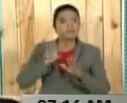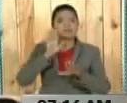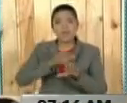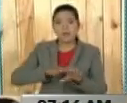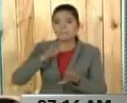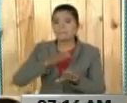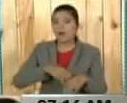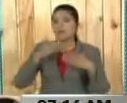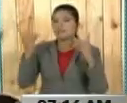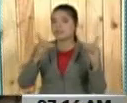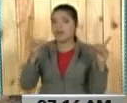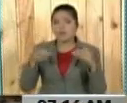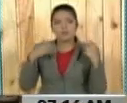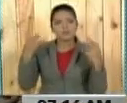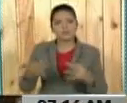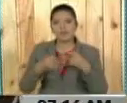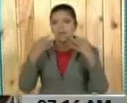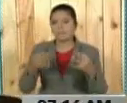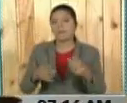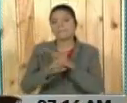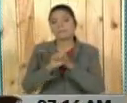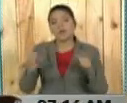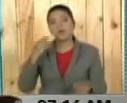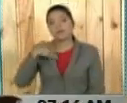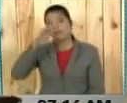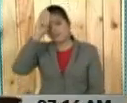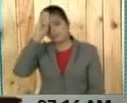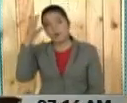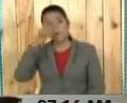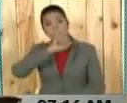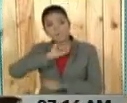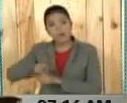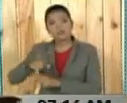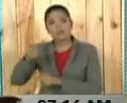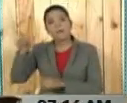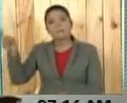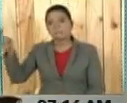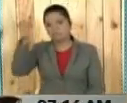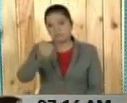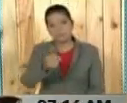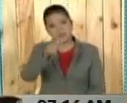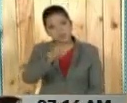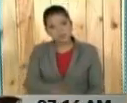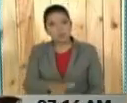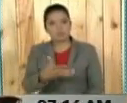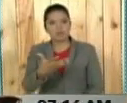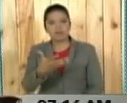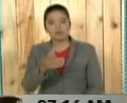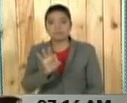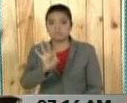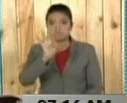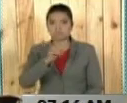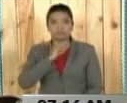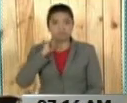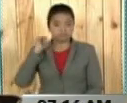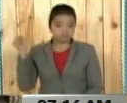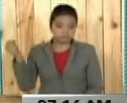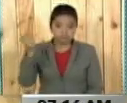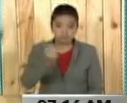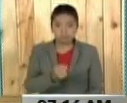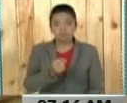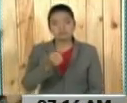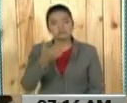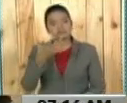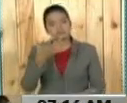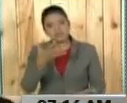hecho el Ejecutivo, bueno, el Vaticano manda un emisario, prácticamente conmina a